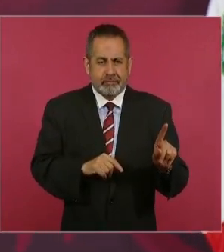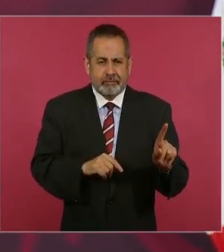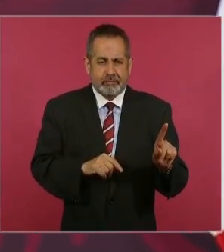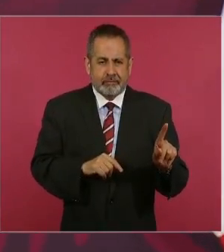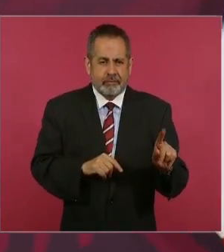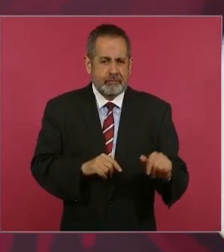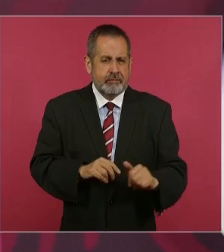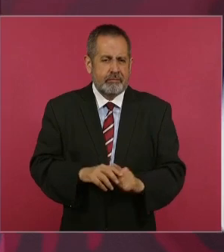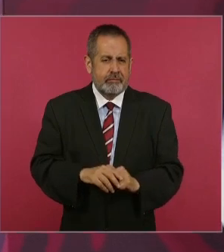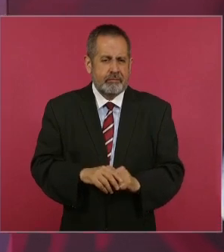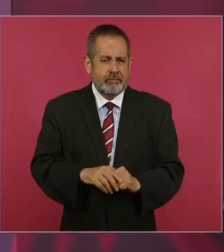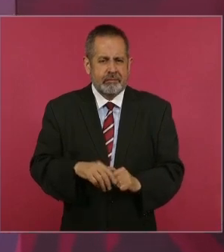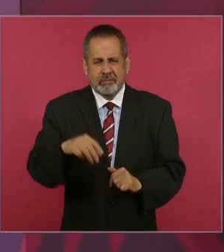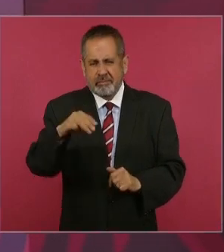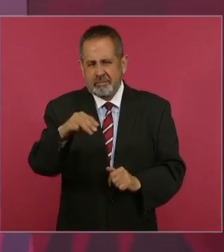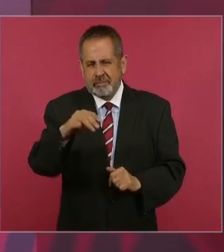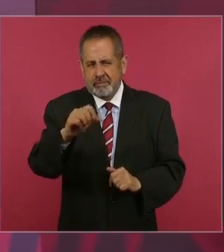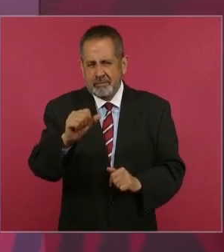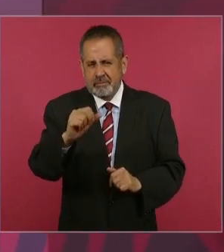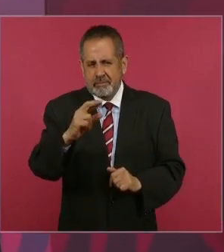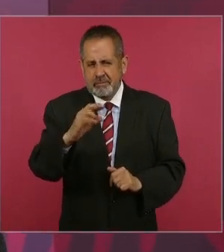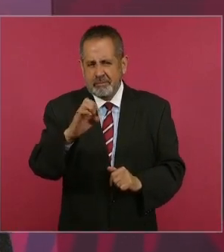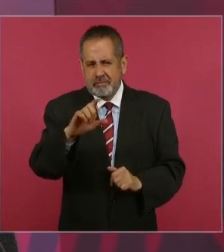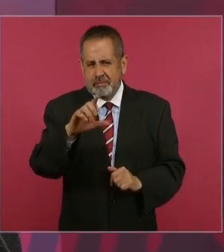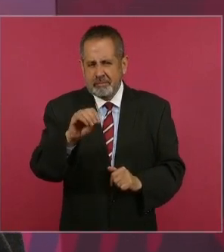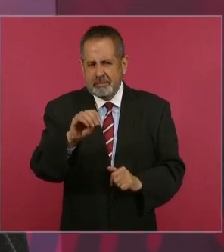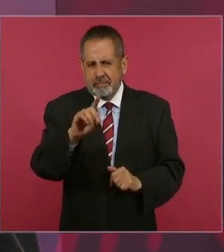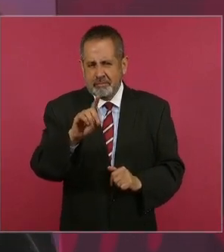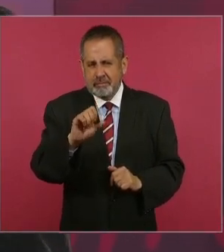sino Macedo de la